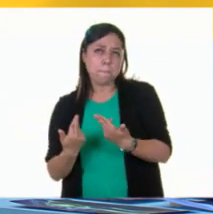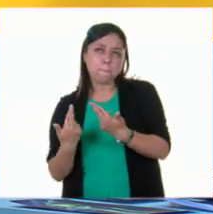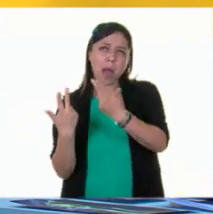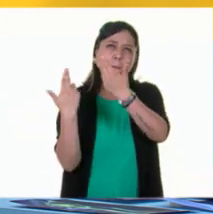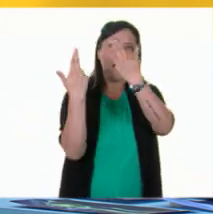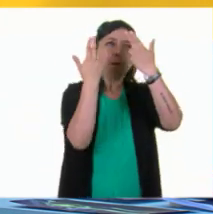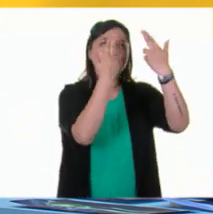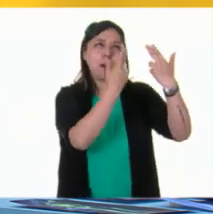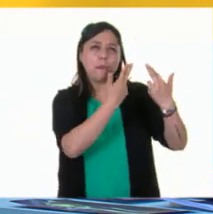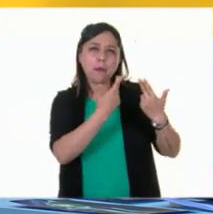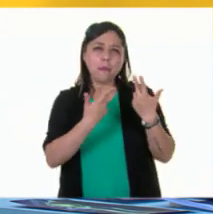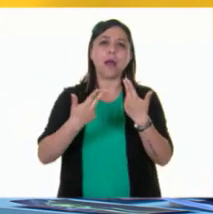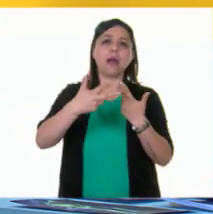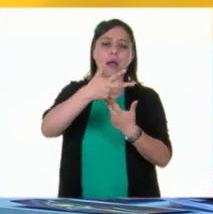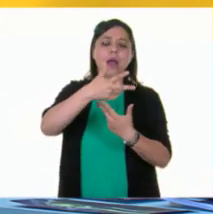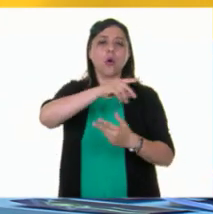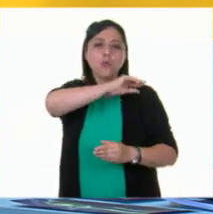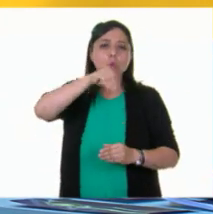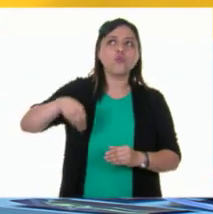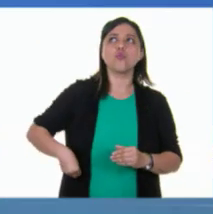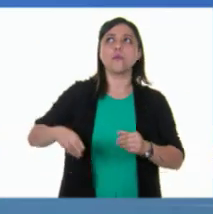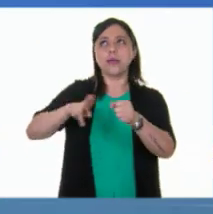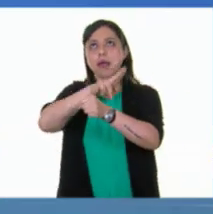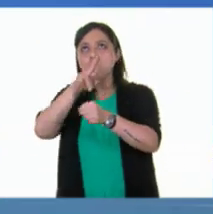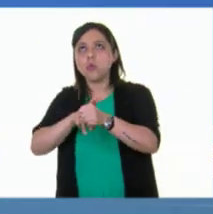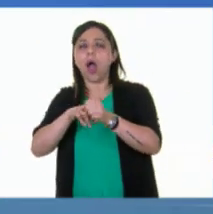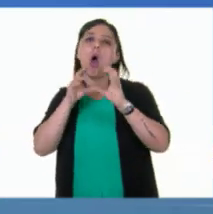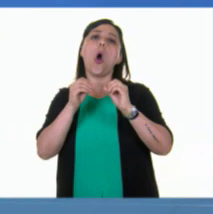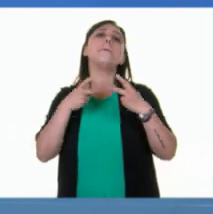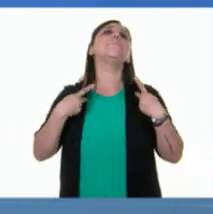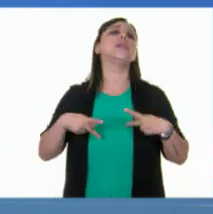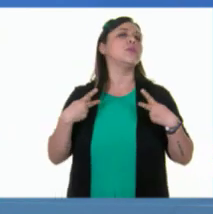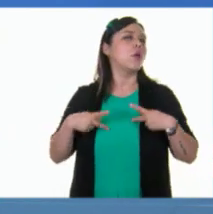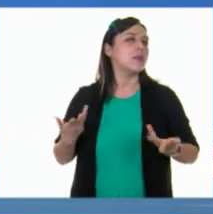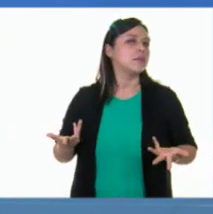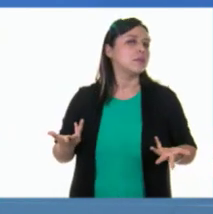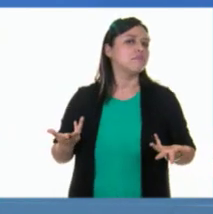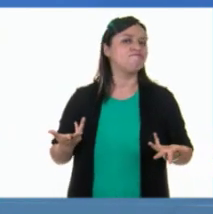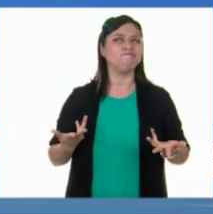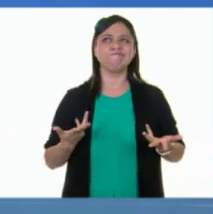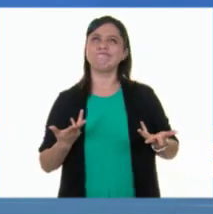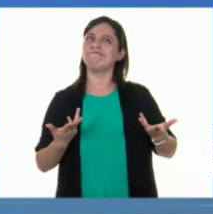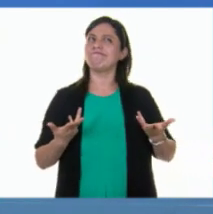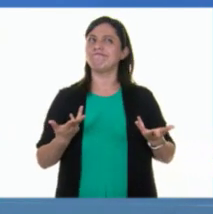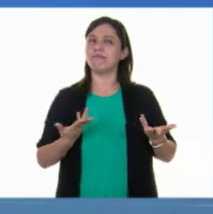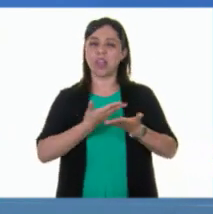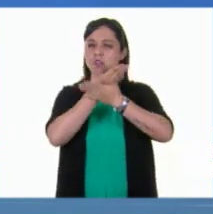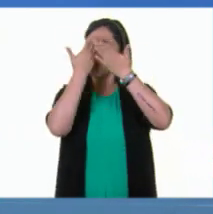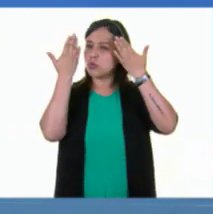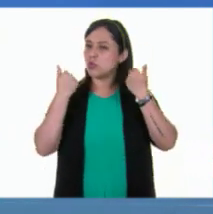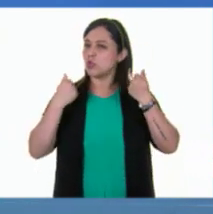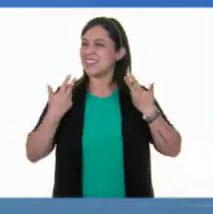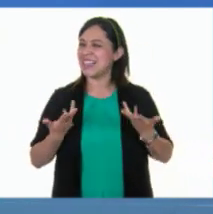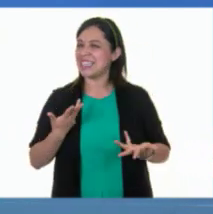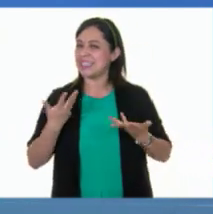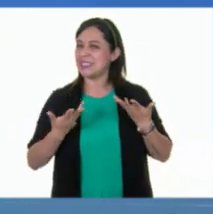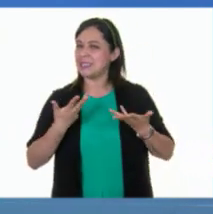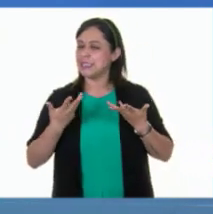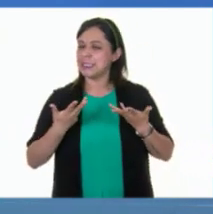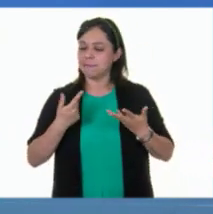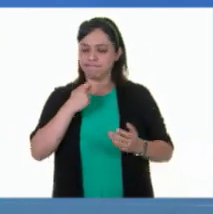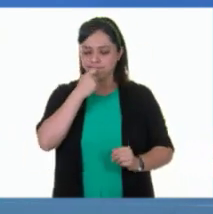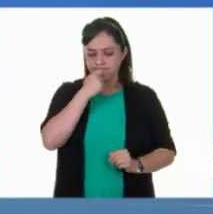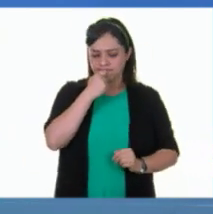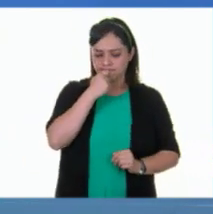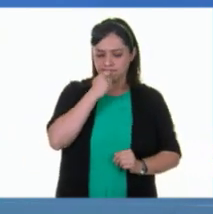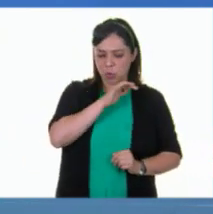naturaleza o por los seres humanos? No lo sé. Creo que